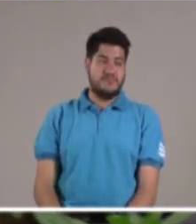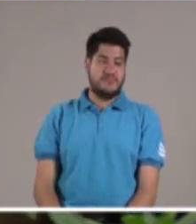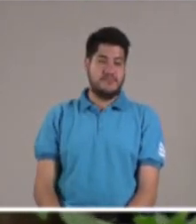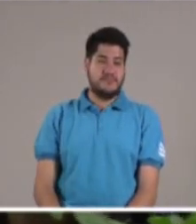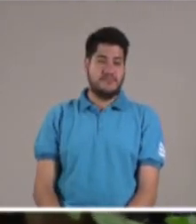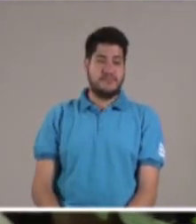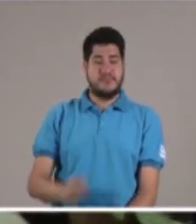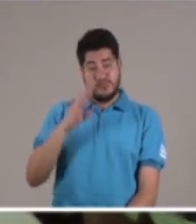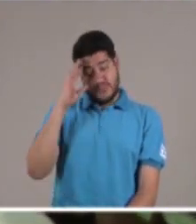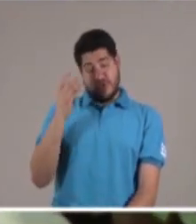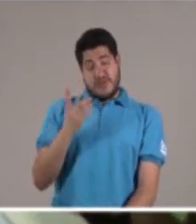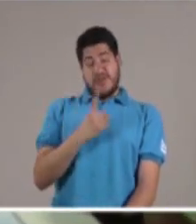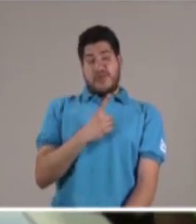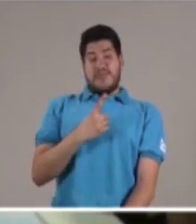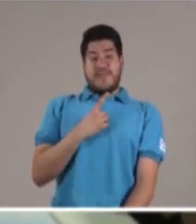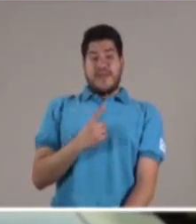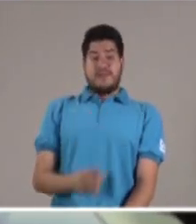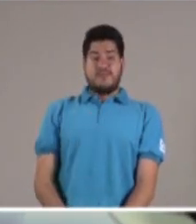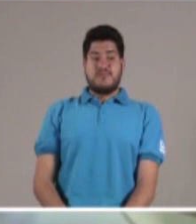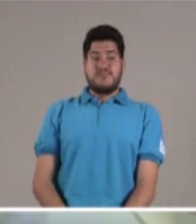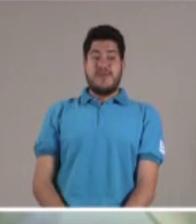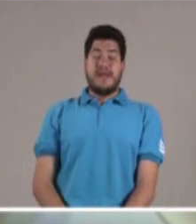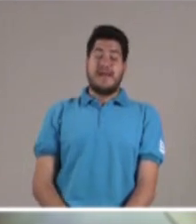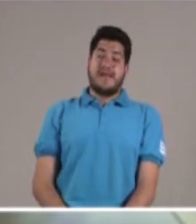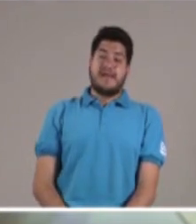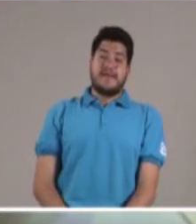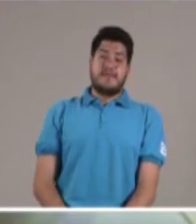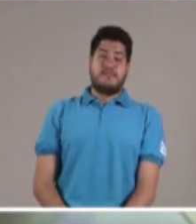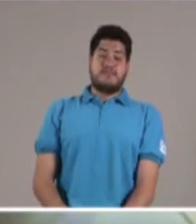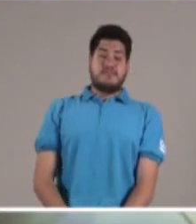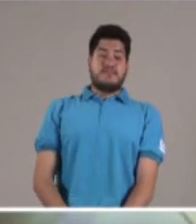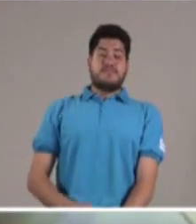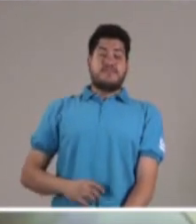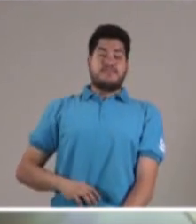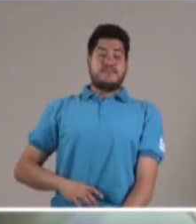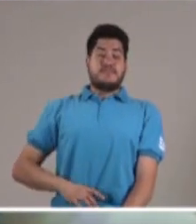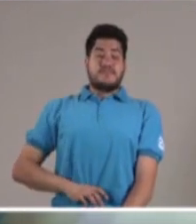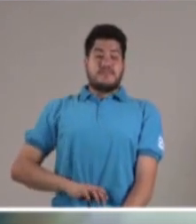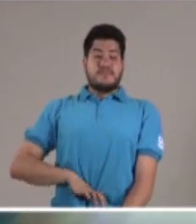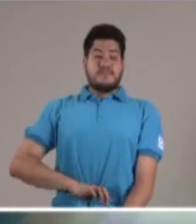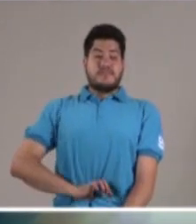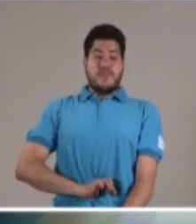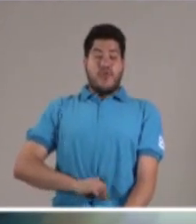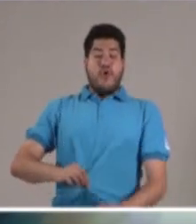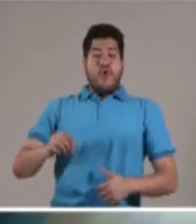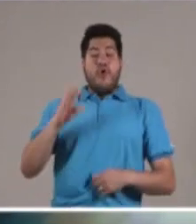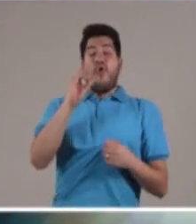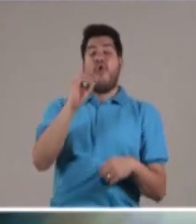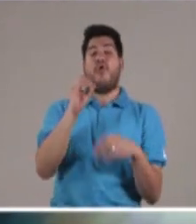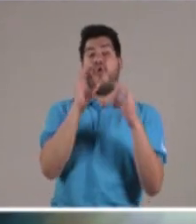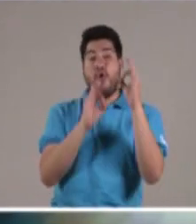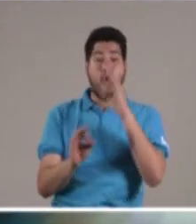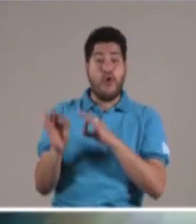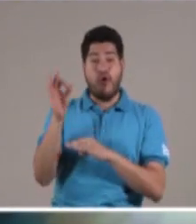porque lo anhela es lo Anhelo o anhelas ser madre